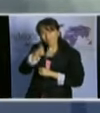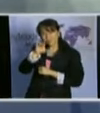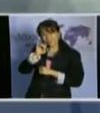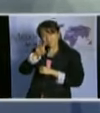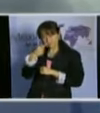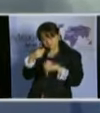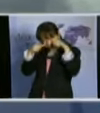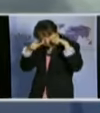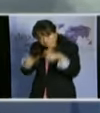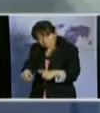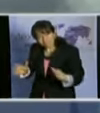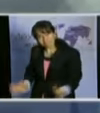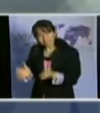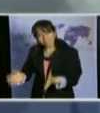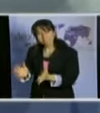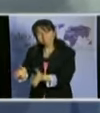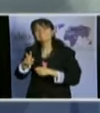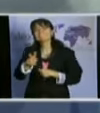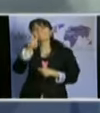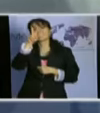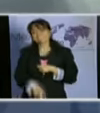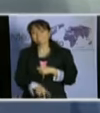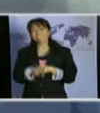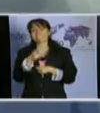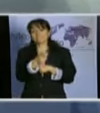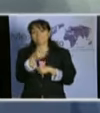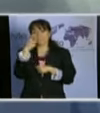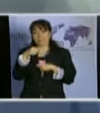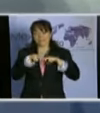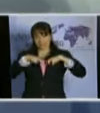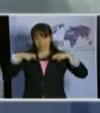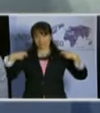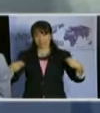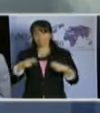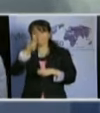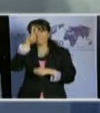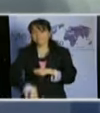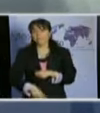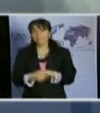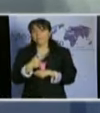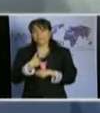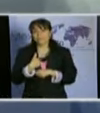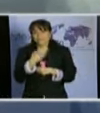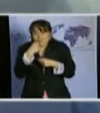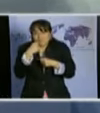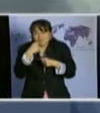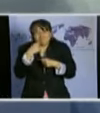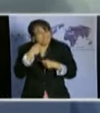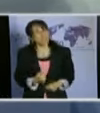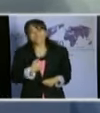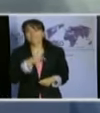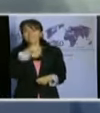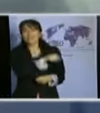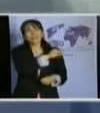enriquecer sin duda mucho este panel. Estoy segura de que estará haciendo un gran trabajo. Y lo único que me quedaría pues